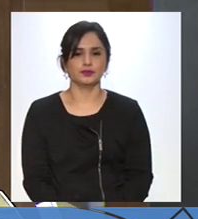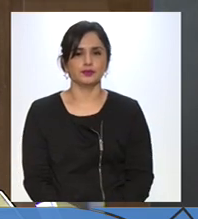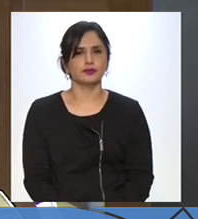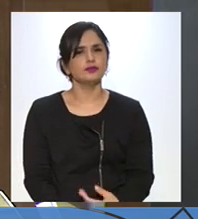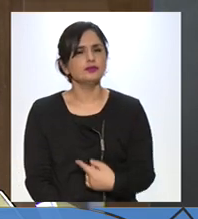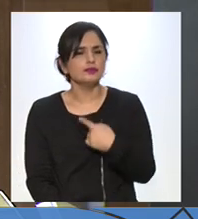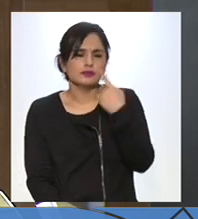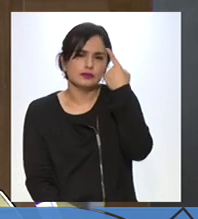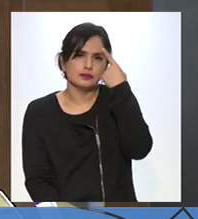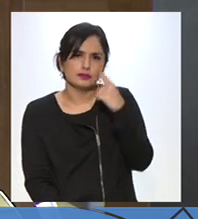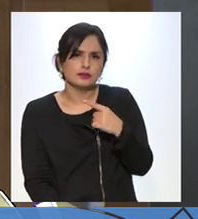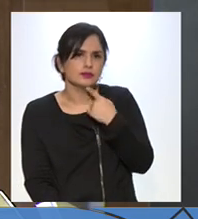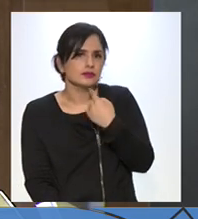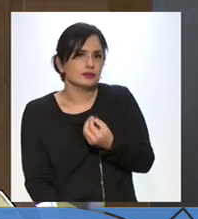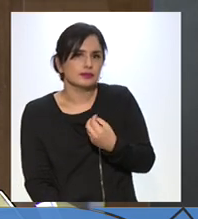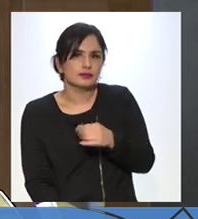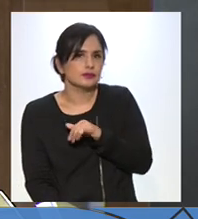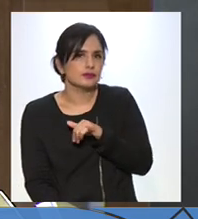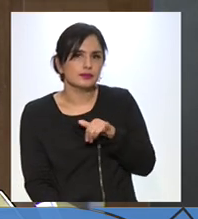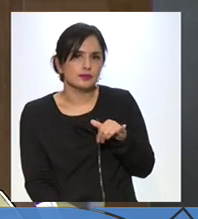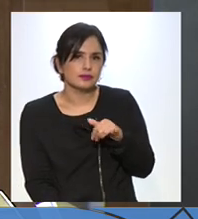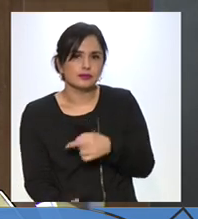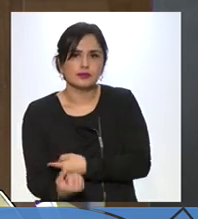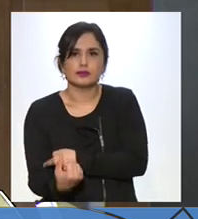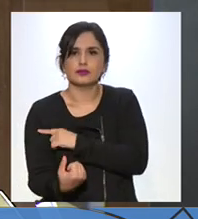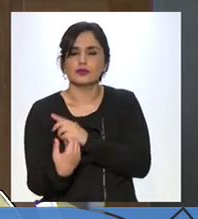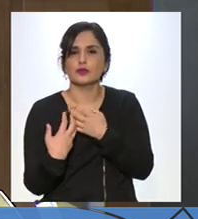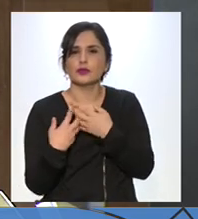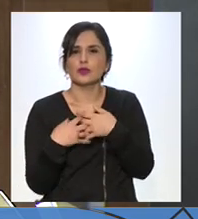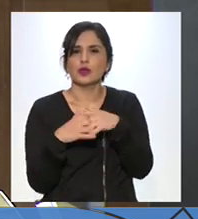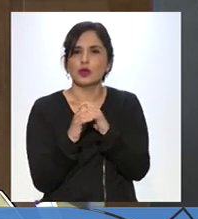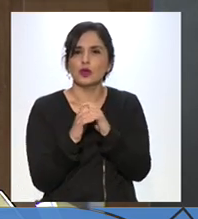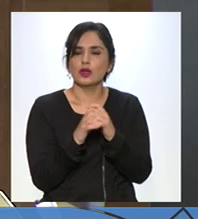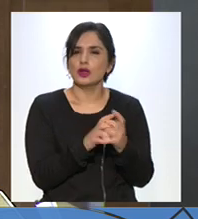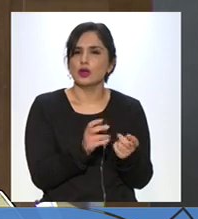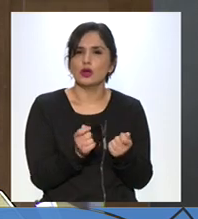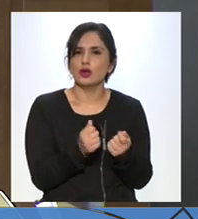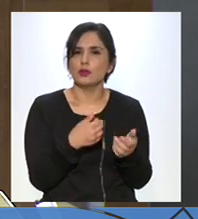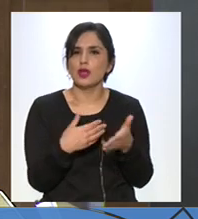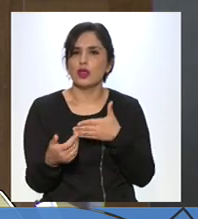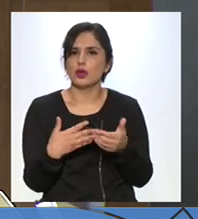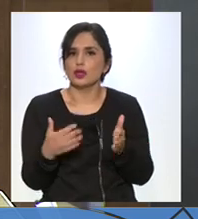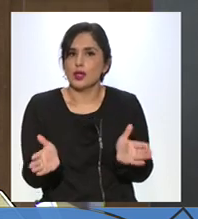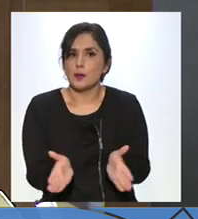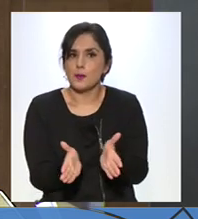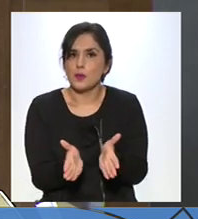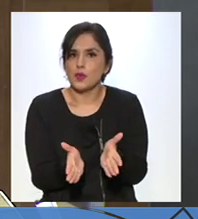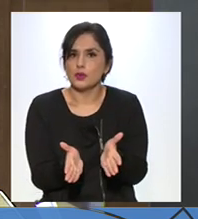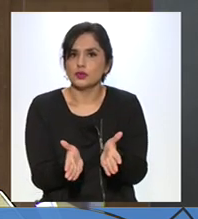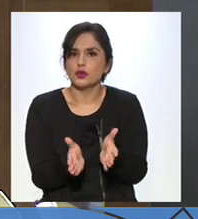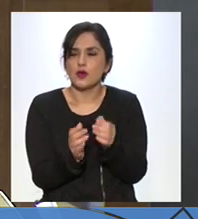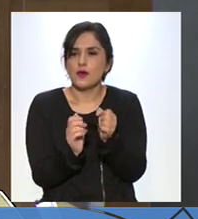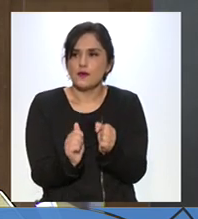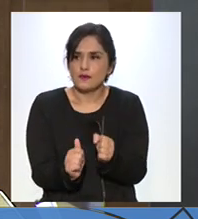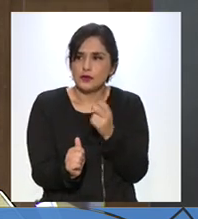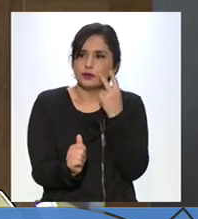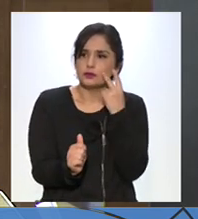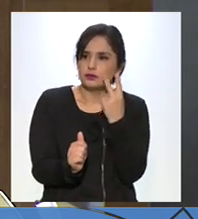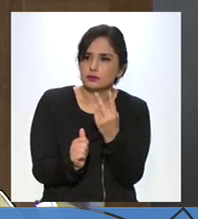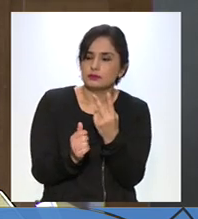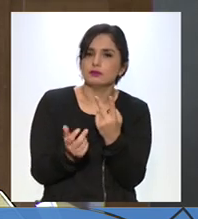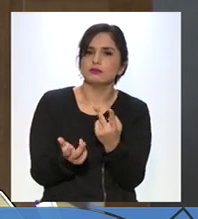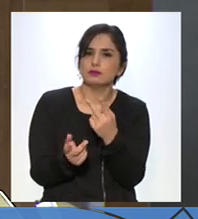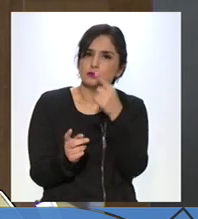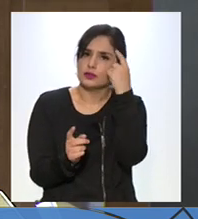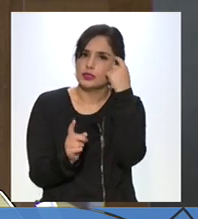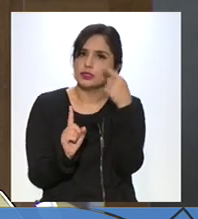pasa, dónde están las fortalezas de la economía para retirado ese impulso, poder ver con un poquito más de